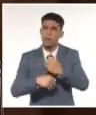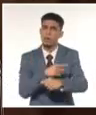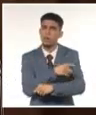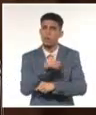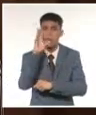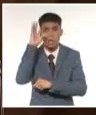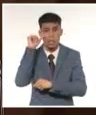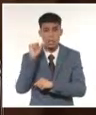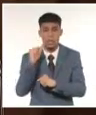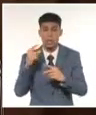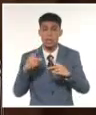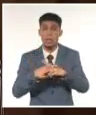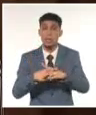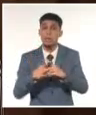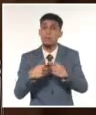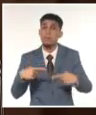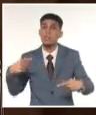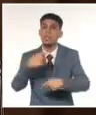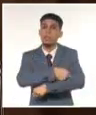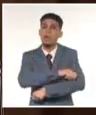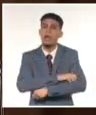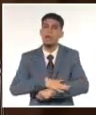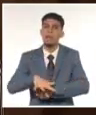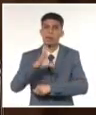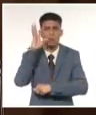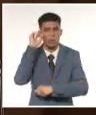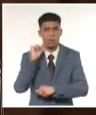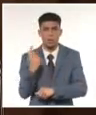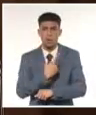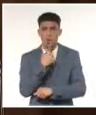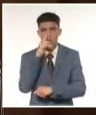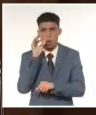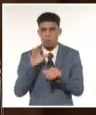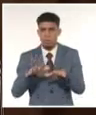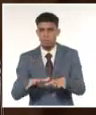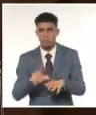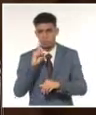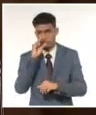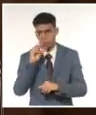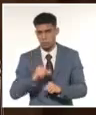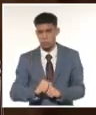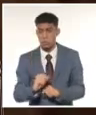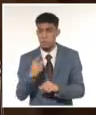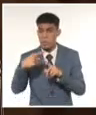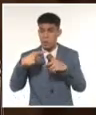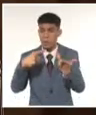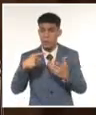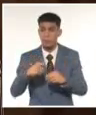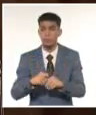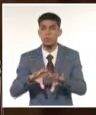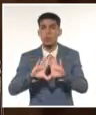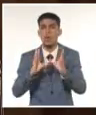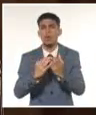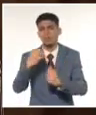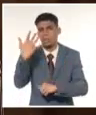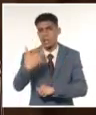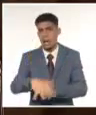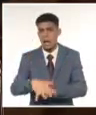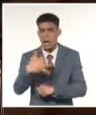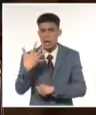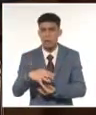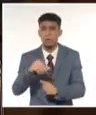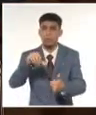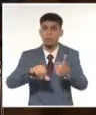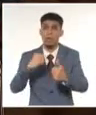ocurre porque estamos cruzados de brazos. Primero es preciso identificar los costos incrementados en comparación con años